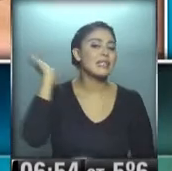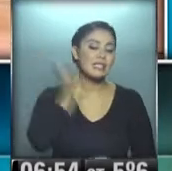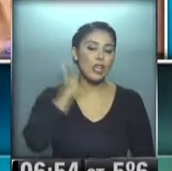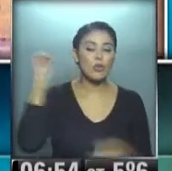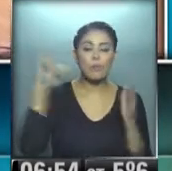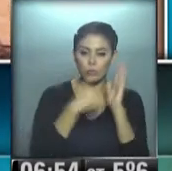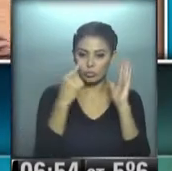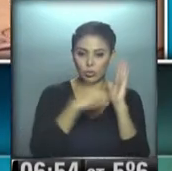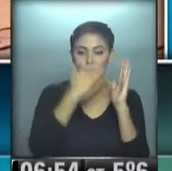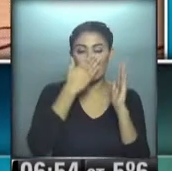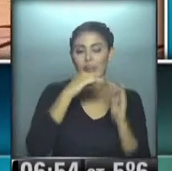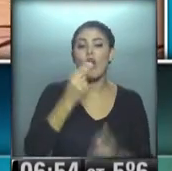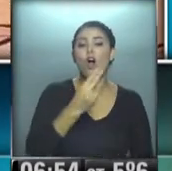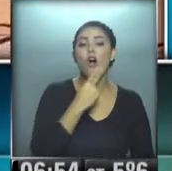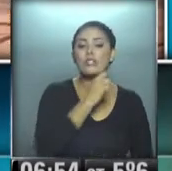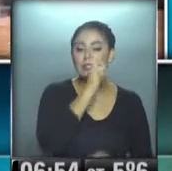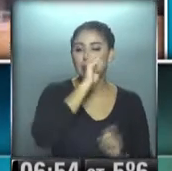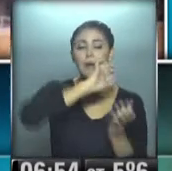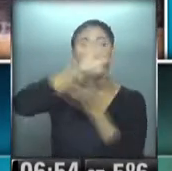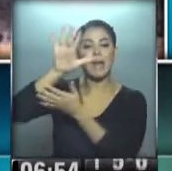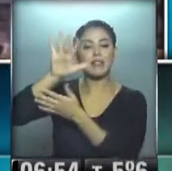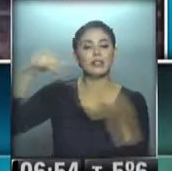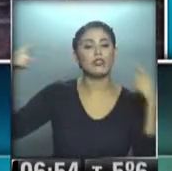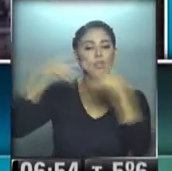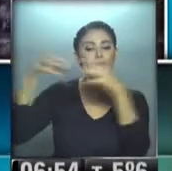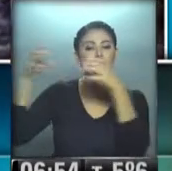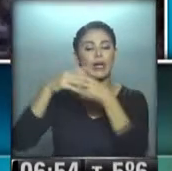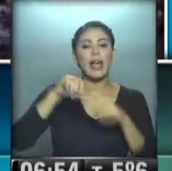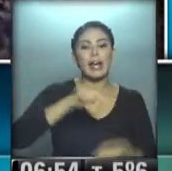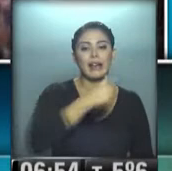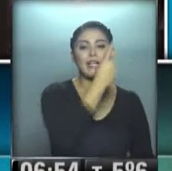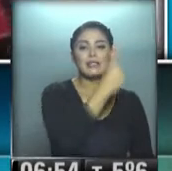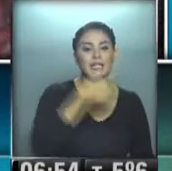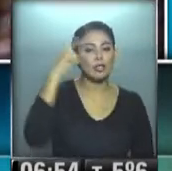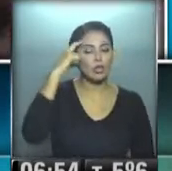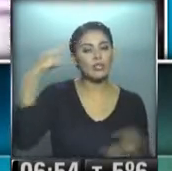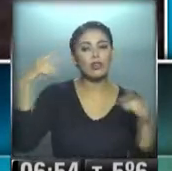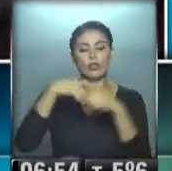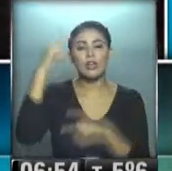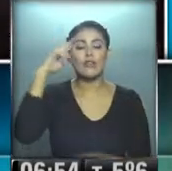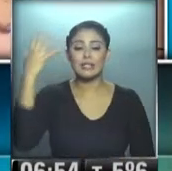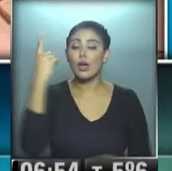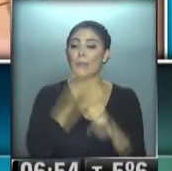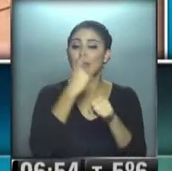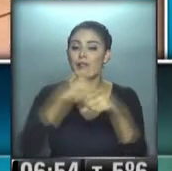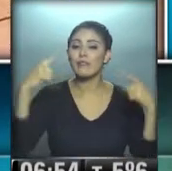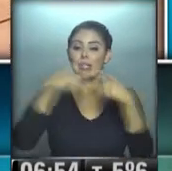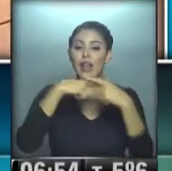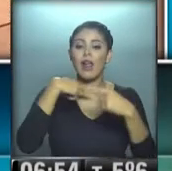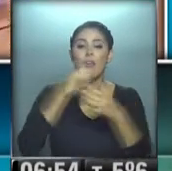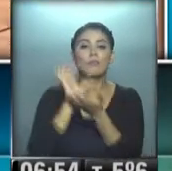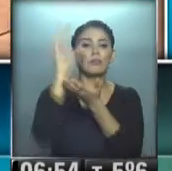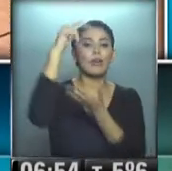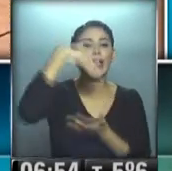triunfo de los Spurs ante el bicampeón Miami Heat por 110 a 95 en la primera final de la NBA.